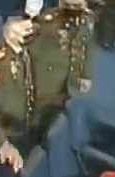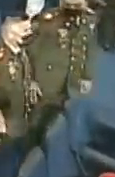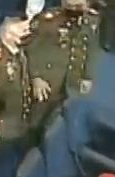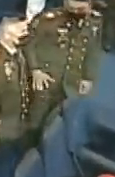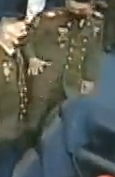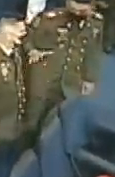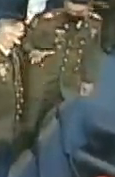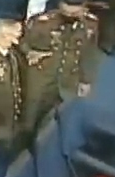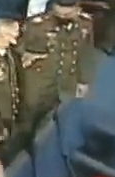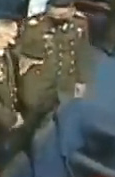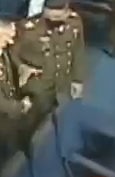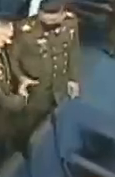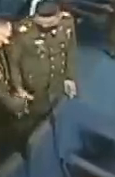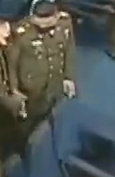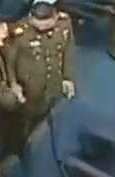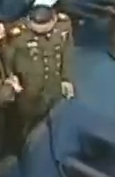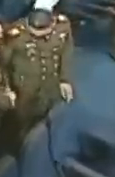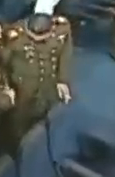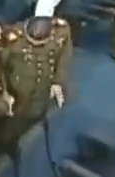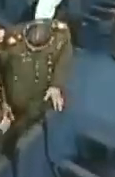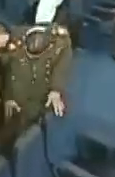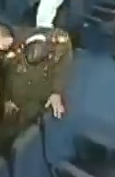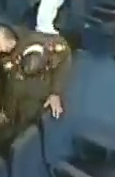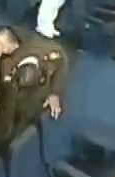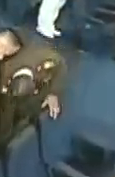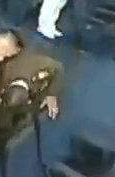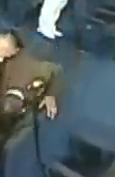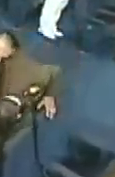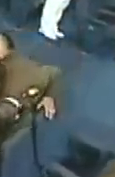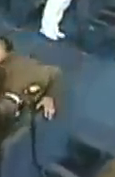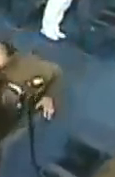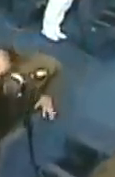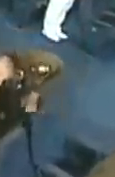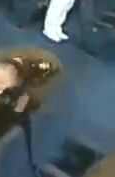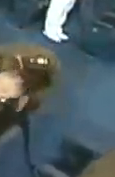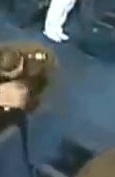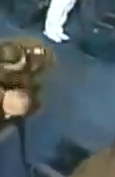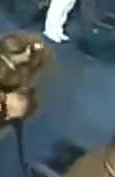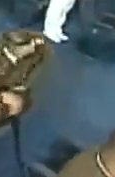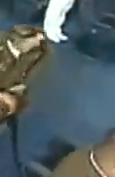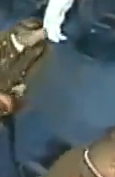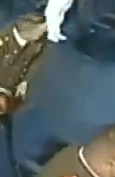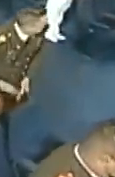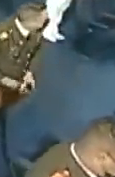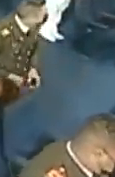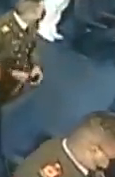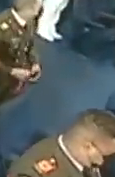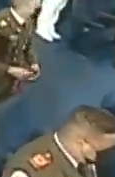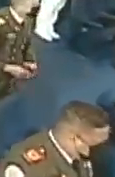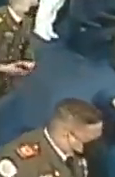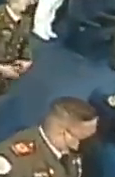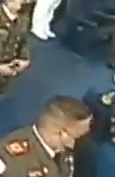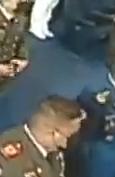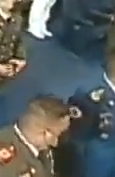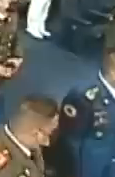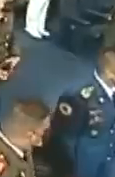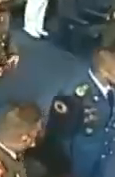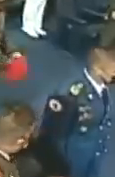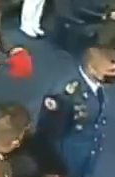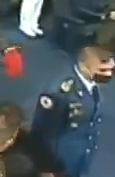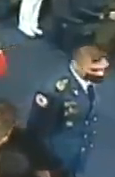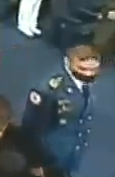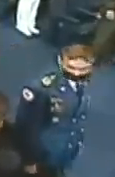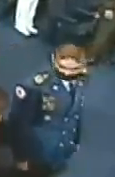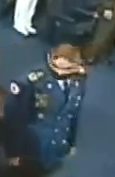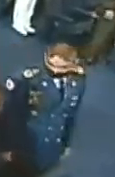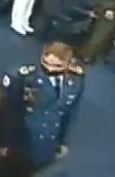inmediata superior al personal profesional adscrito a la Guardia de Honor Presidencial y a la Dirección General de Contrainteligencia Militar. El presidente constitucional y comandante en